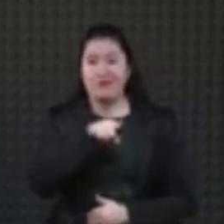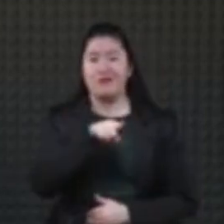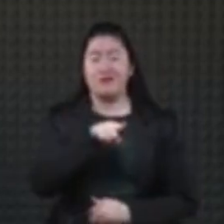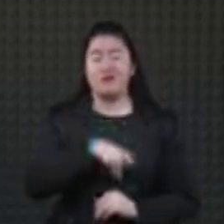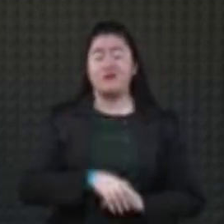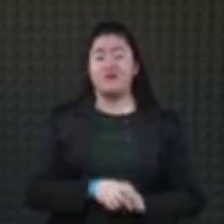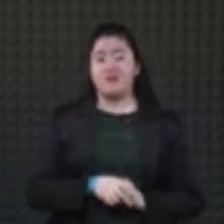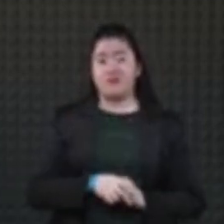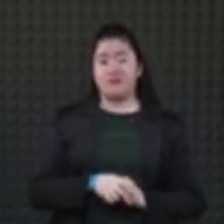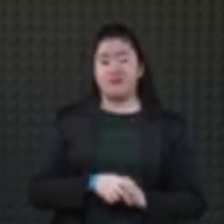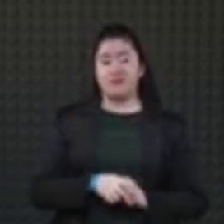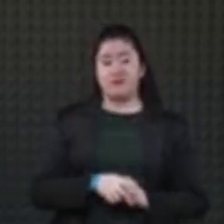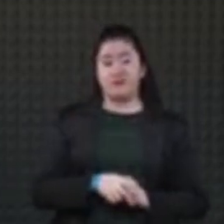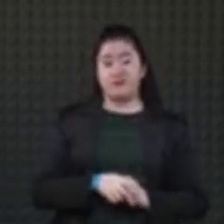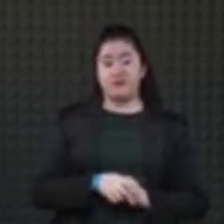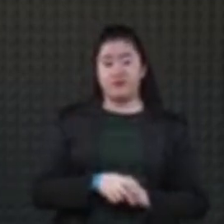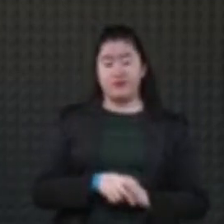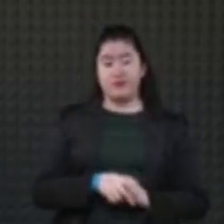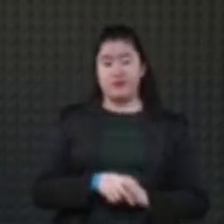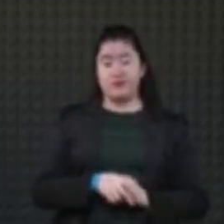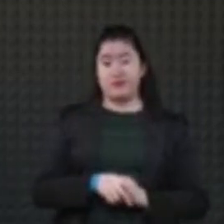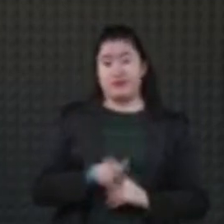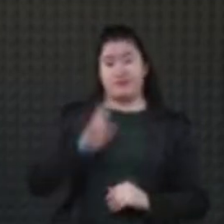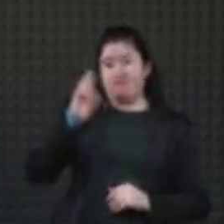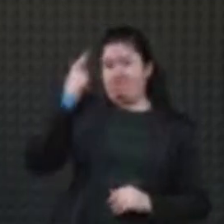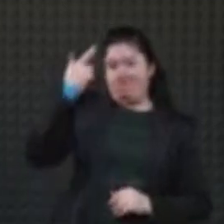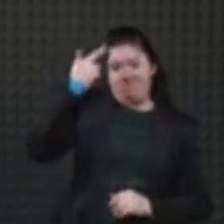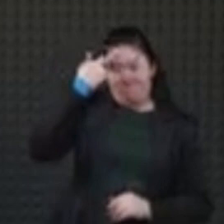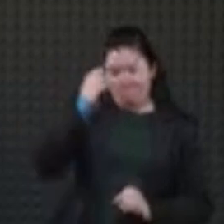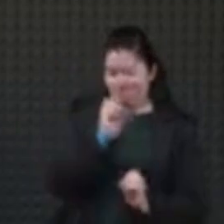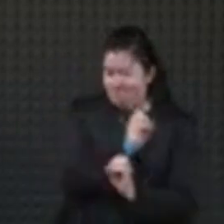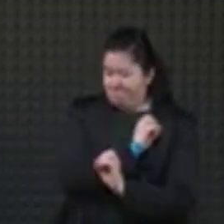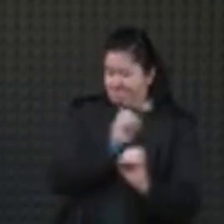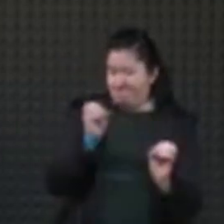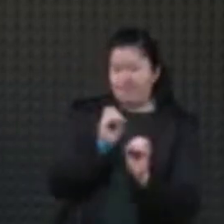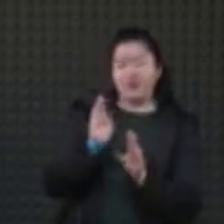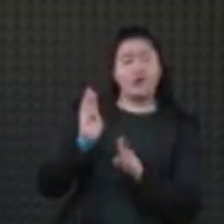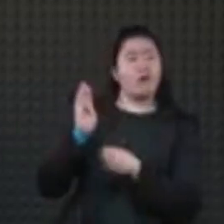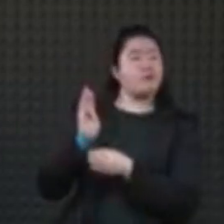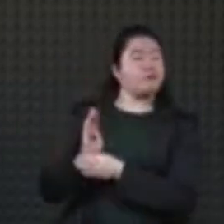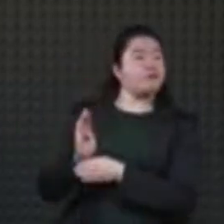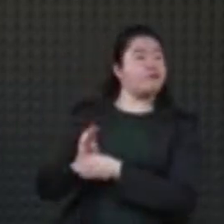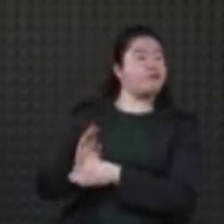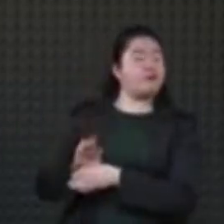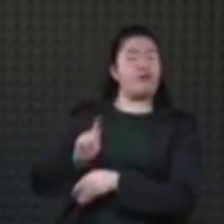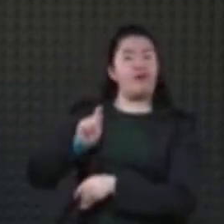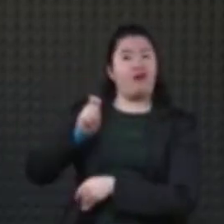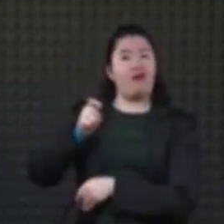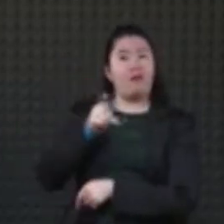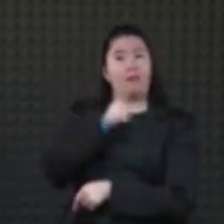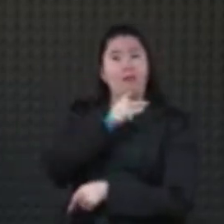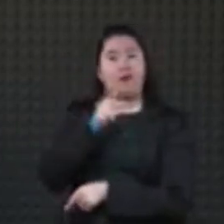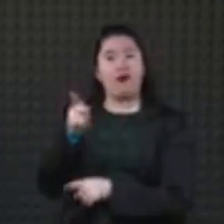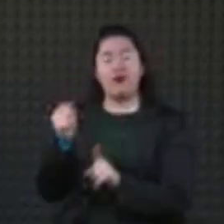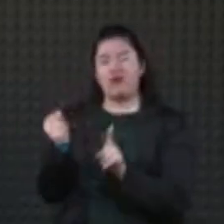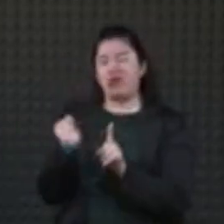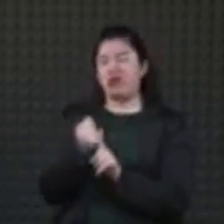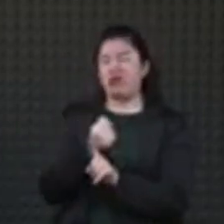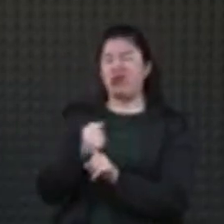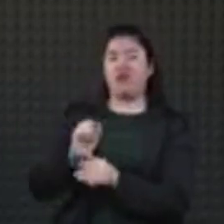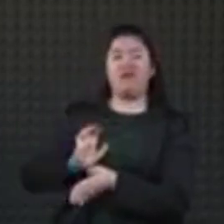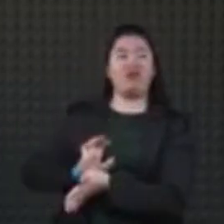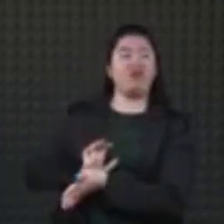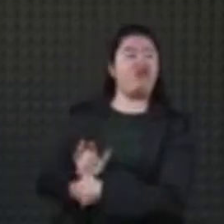histórico, el no recordar, el no reconocer, es una forma de violencia que somete. El que no